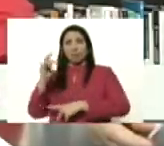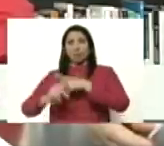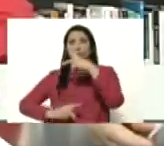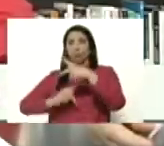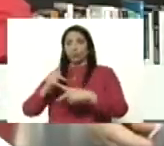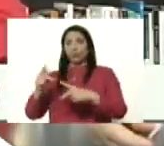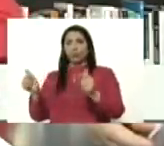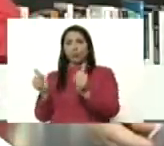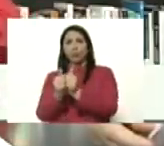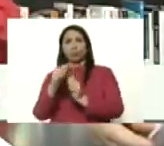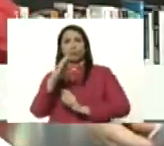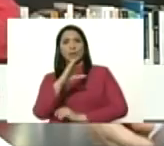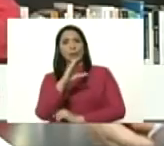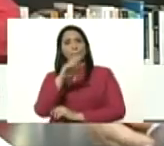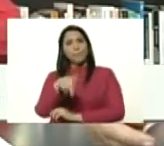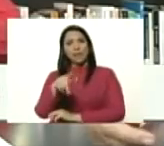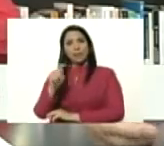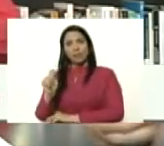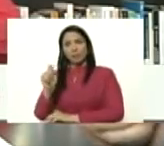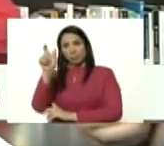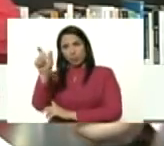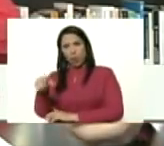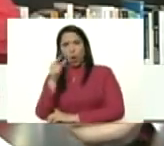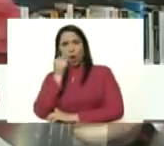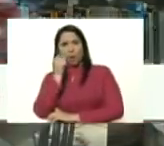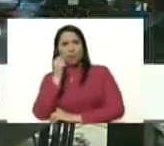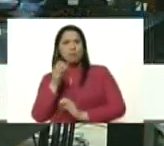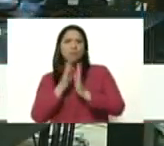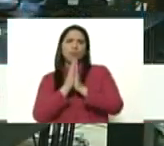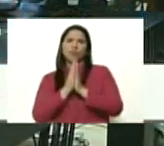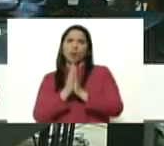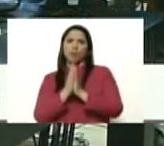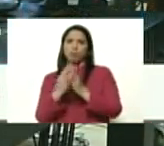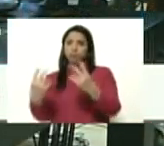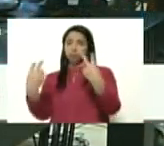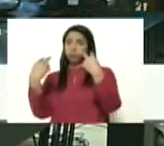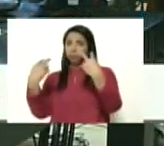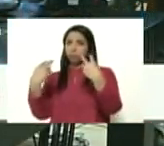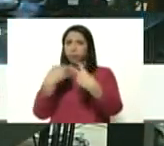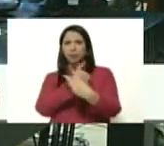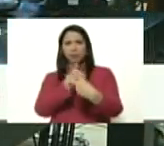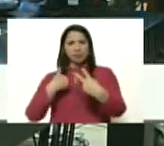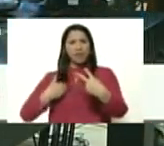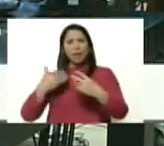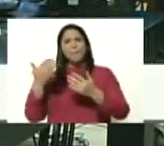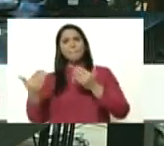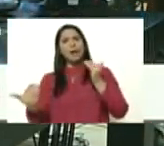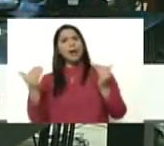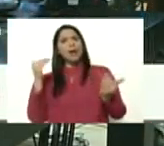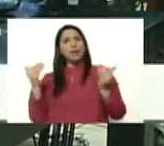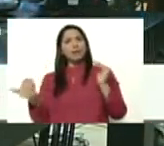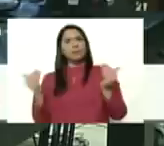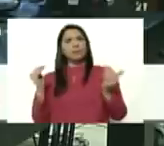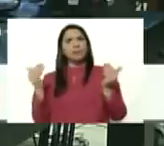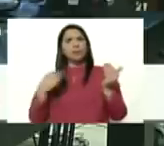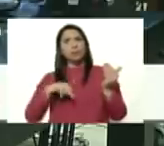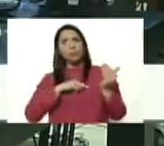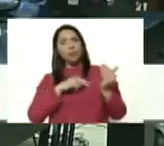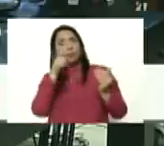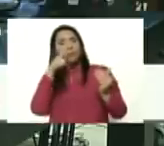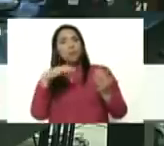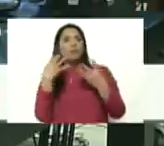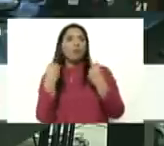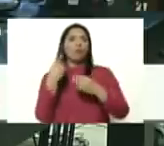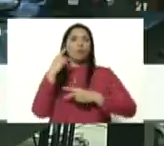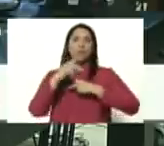su CPT. Eduardo, escúchame, yo quisiera que le dieras un balance a nuestro pueblo de cómo está el